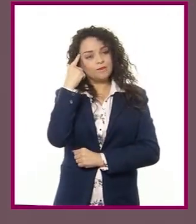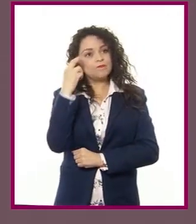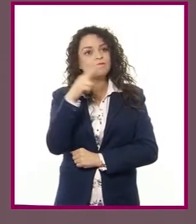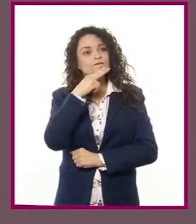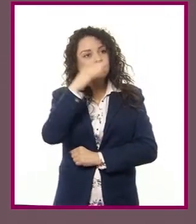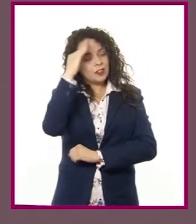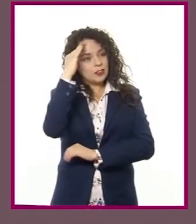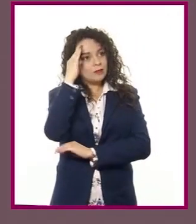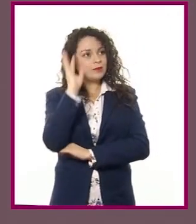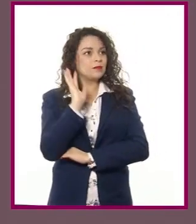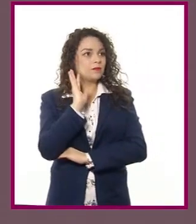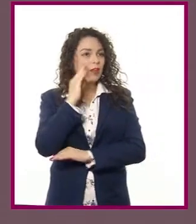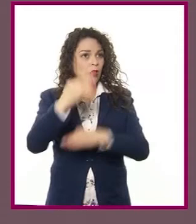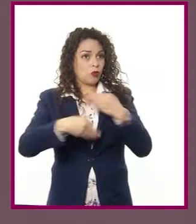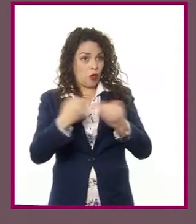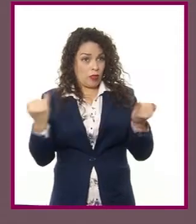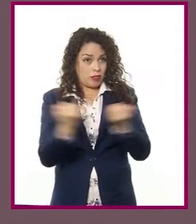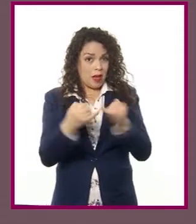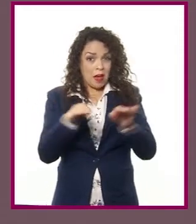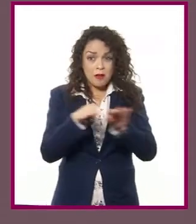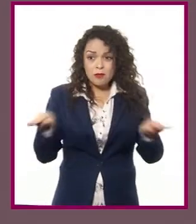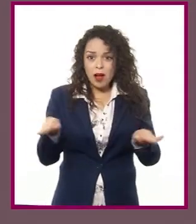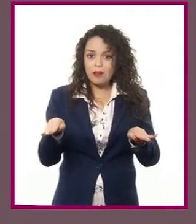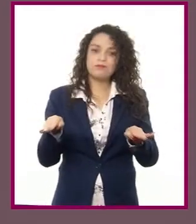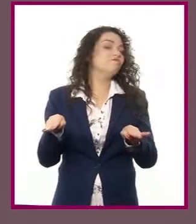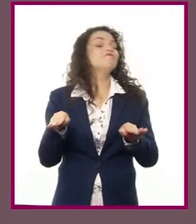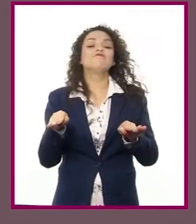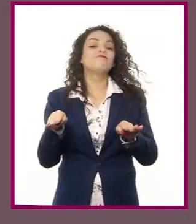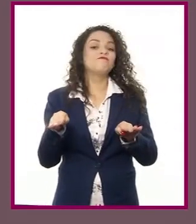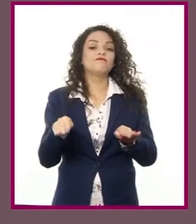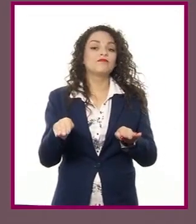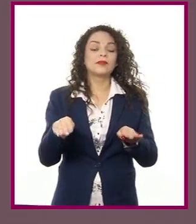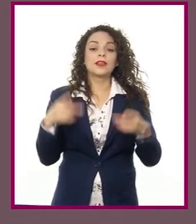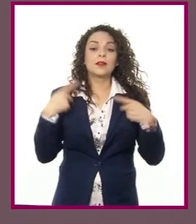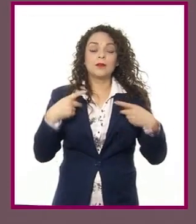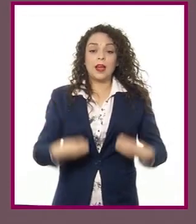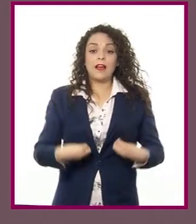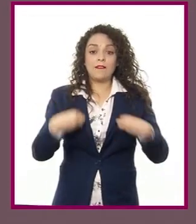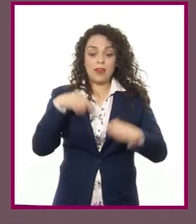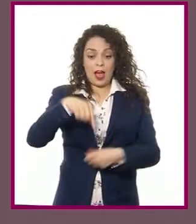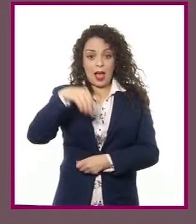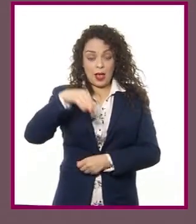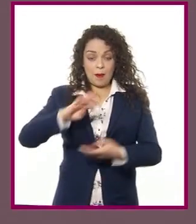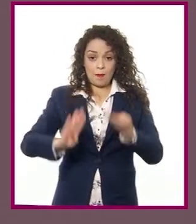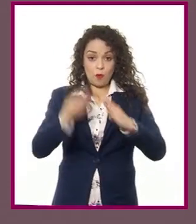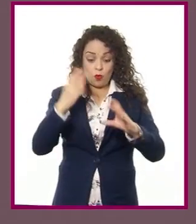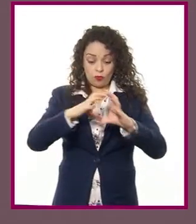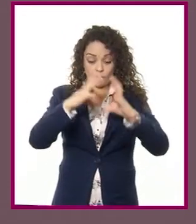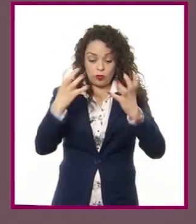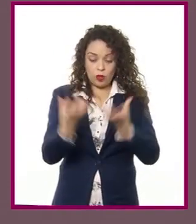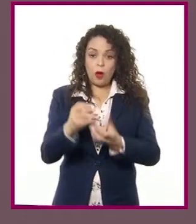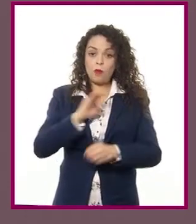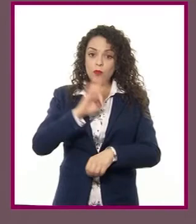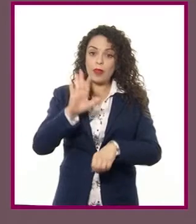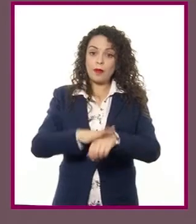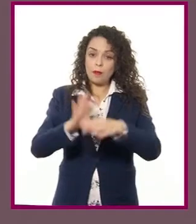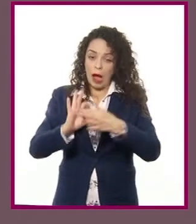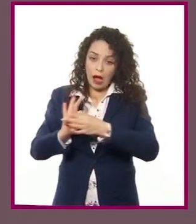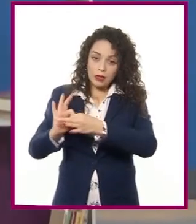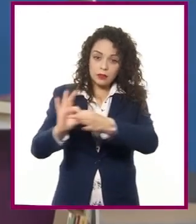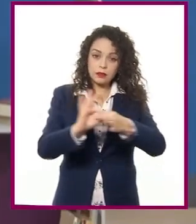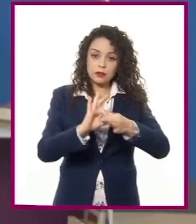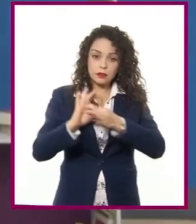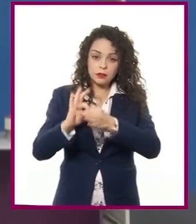que todo el mundo será igual, sino en que los habitantes de nuestro planeta nos integremos de una manera más comprensiva y